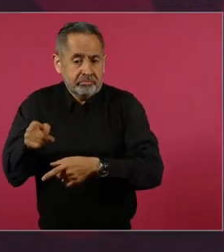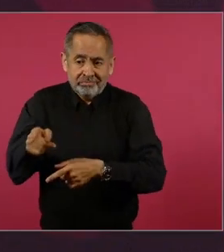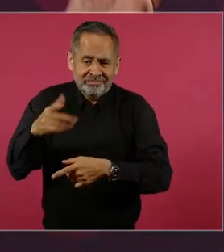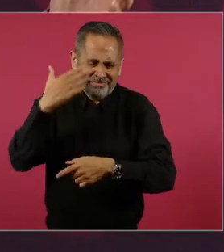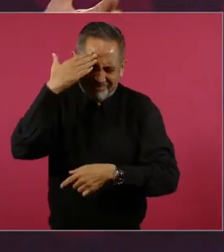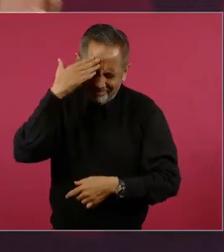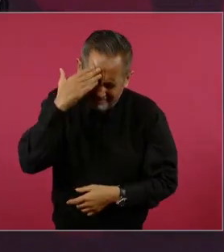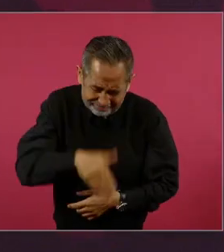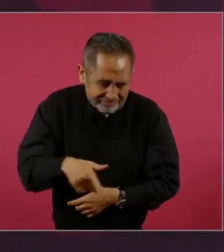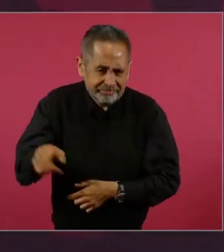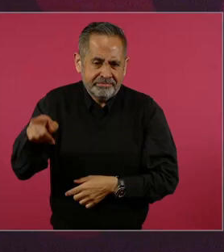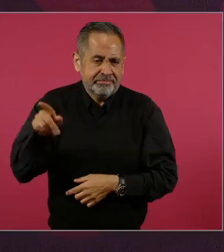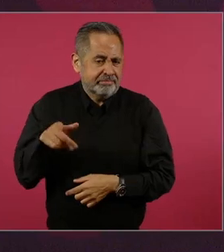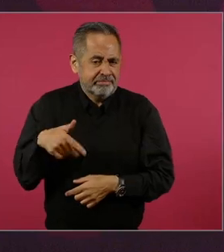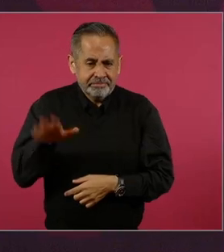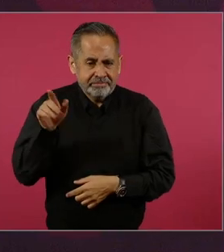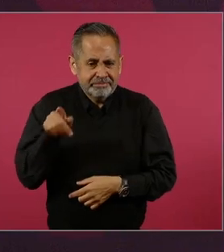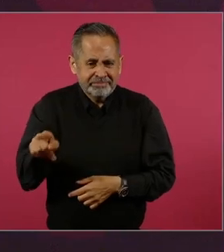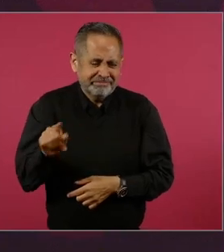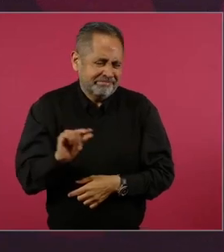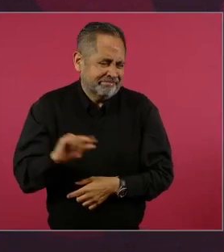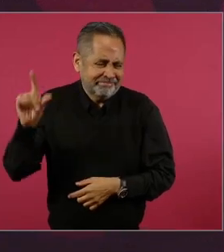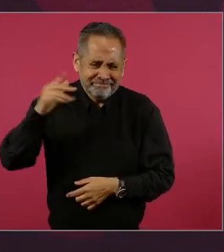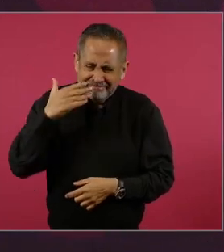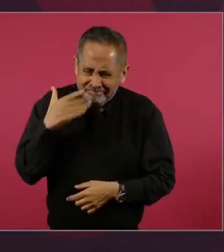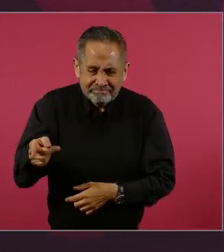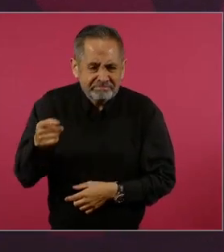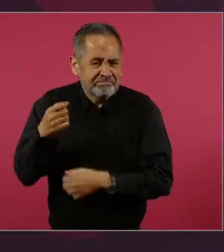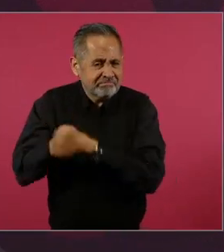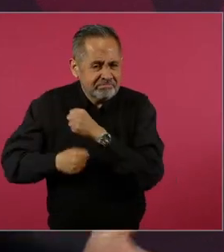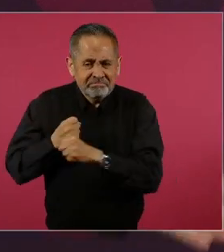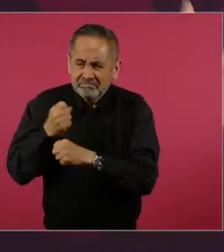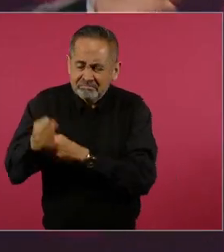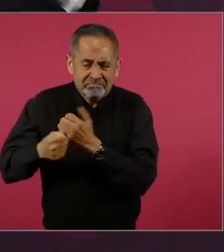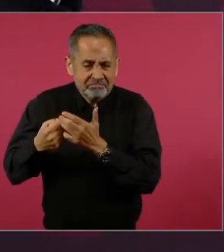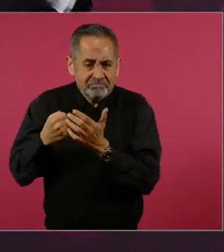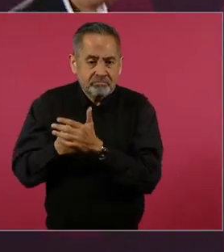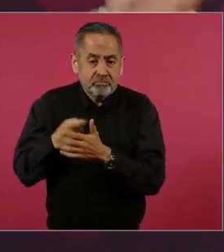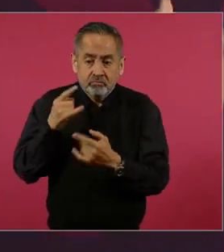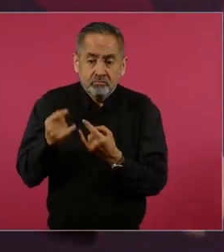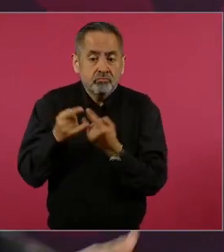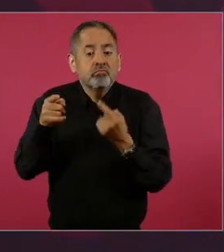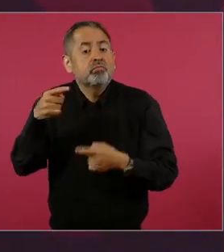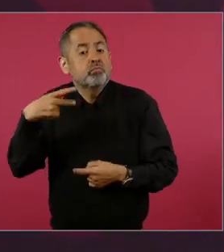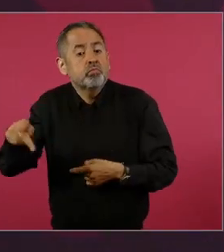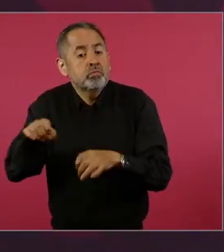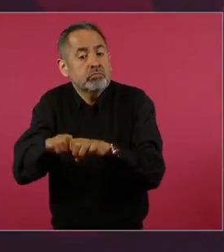Es una mujer extraordinaria de lucha y tiene un buen equipo,